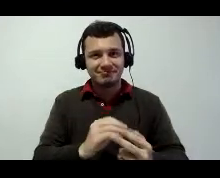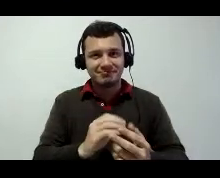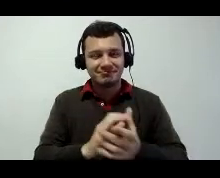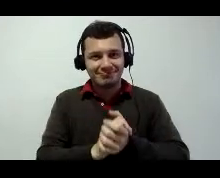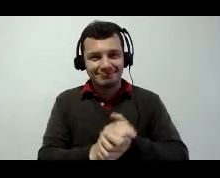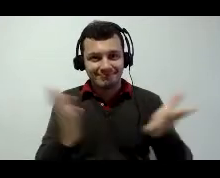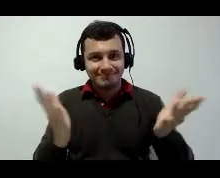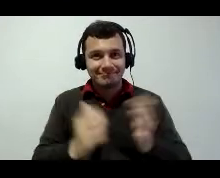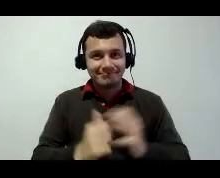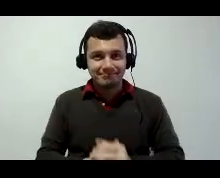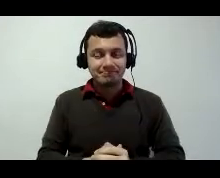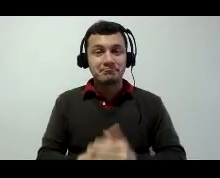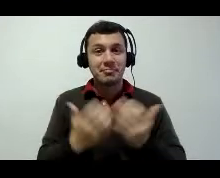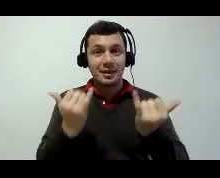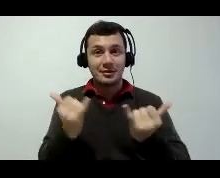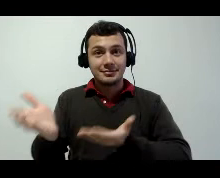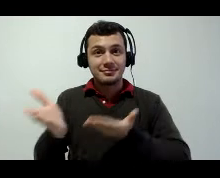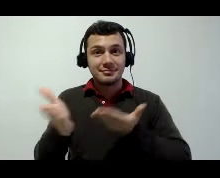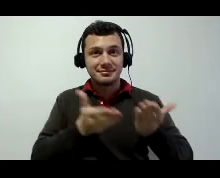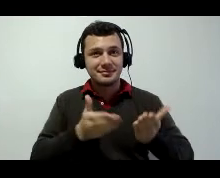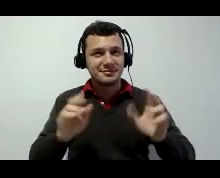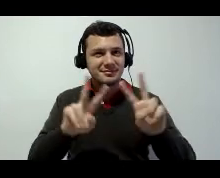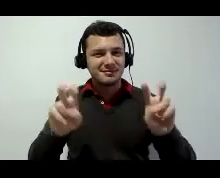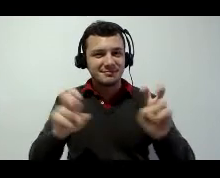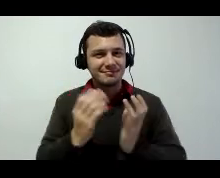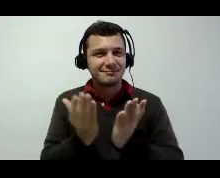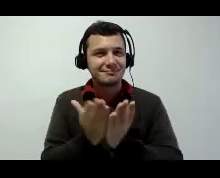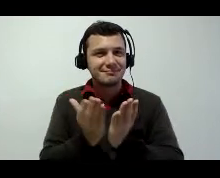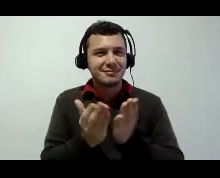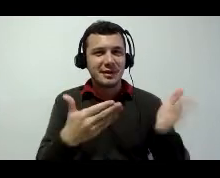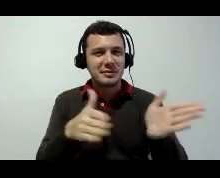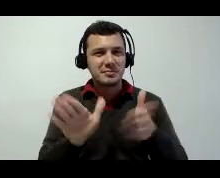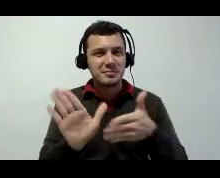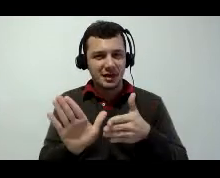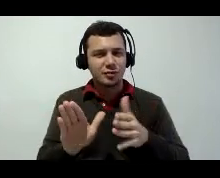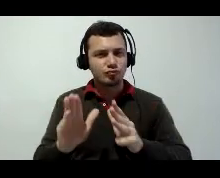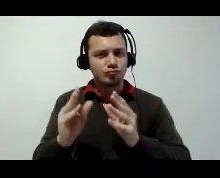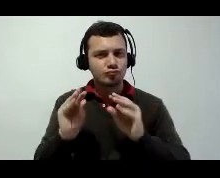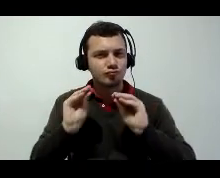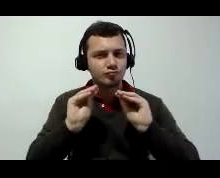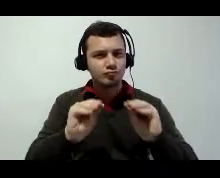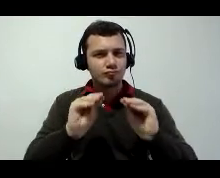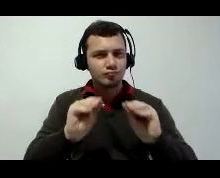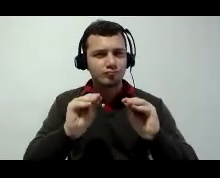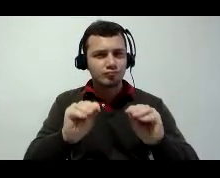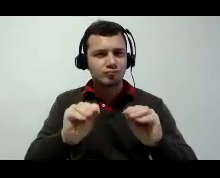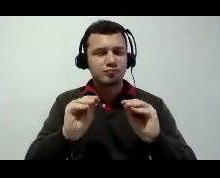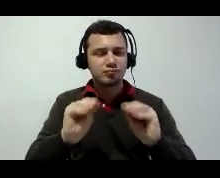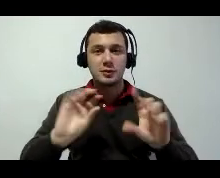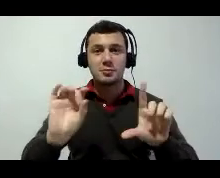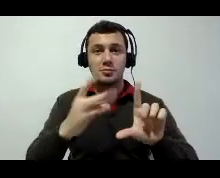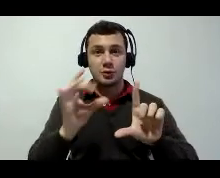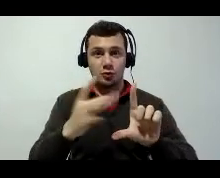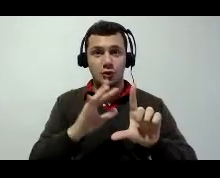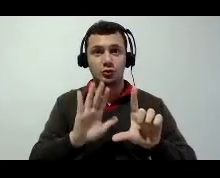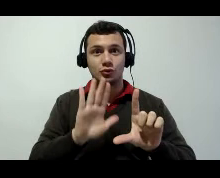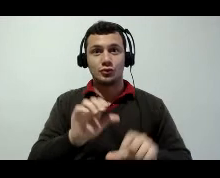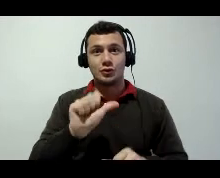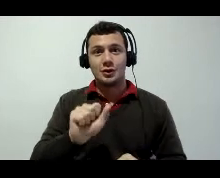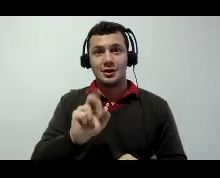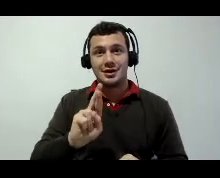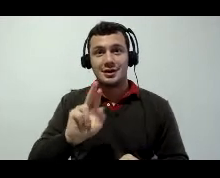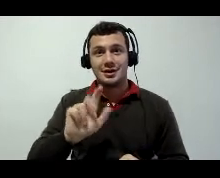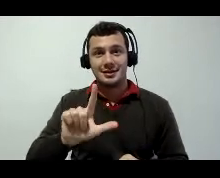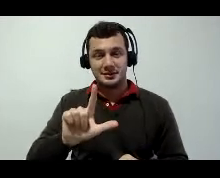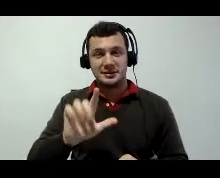educativo que hace parte del plan de educación virtual de la ARL Sura, en el que abordaremos el módulo